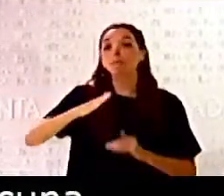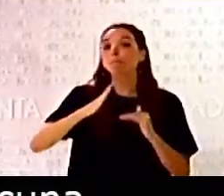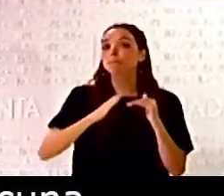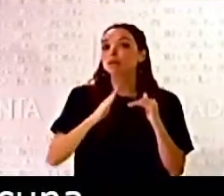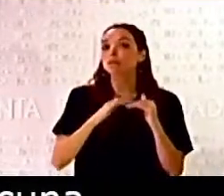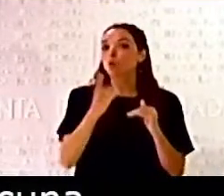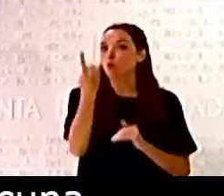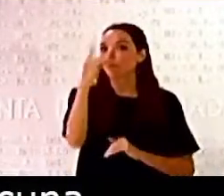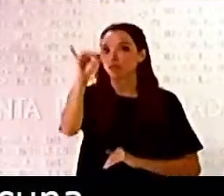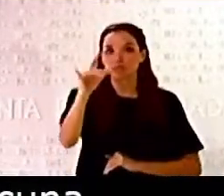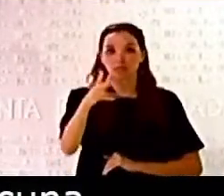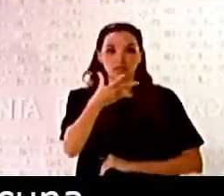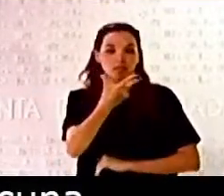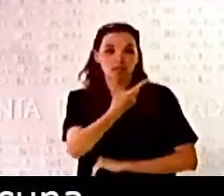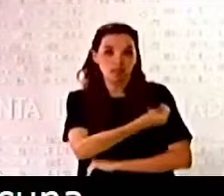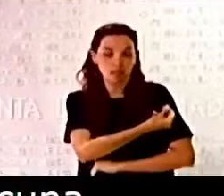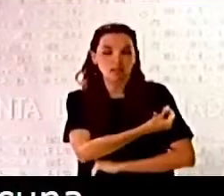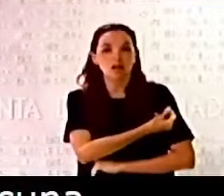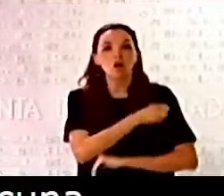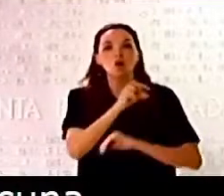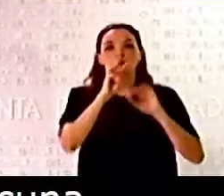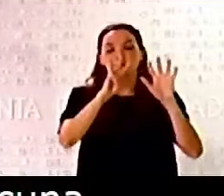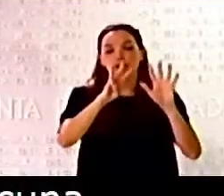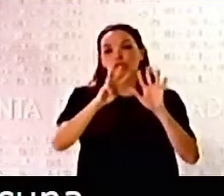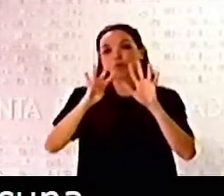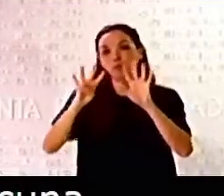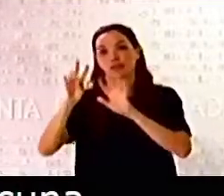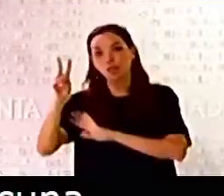dosis a